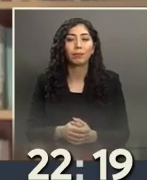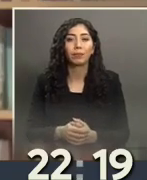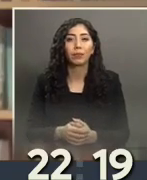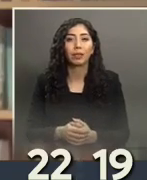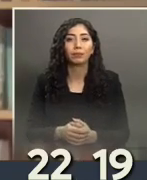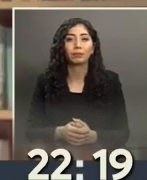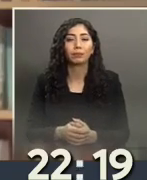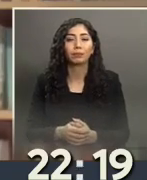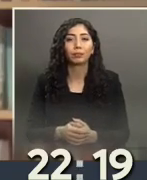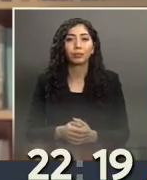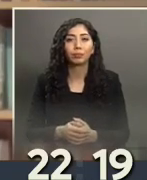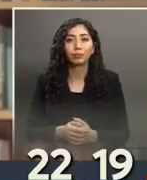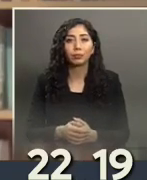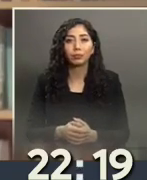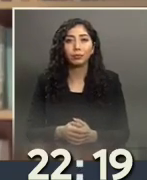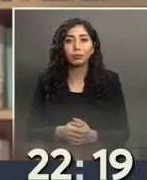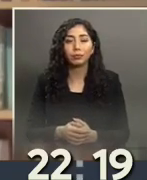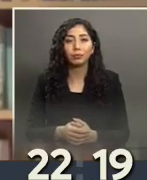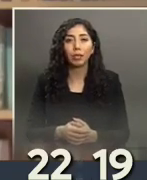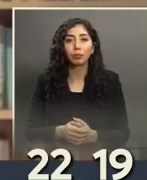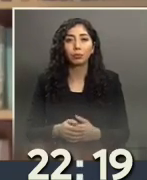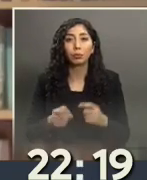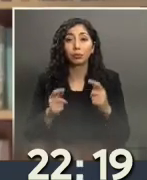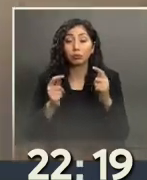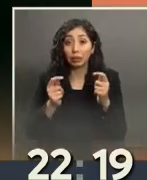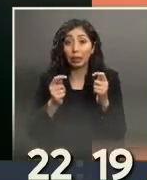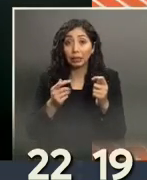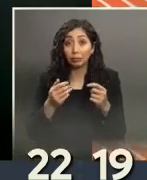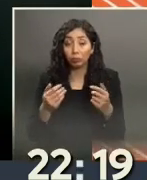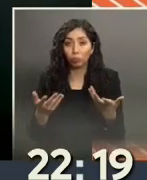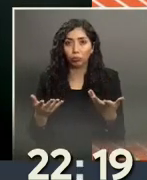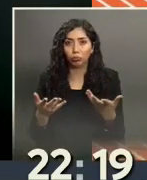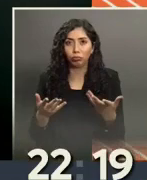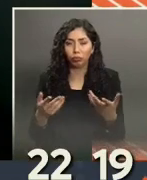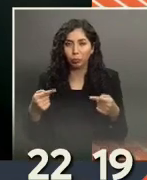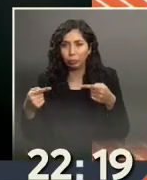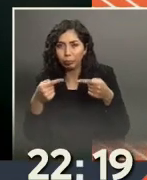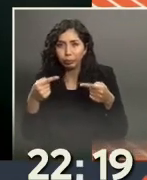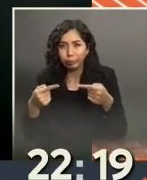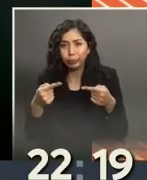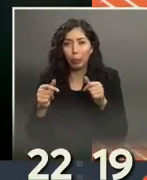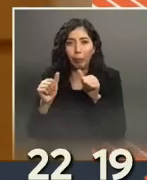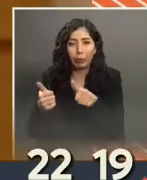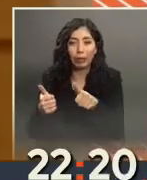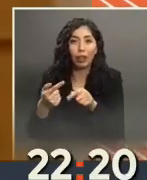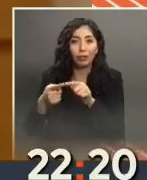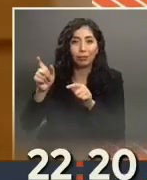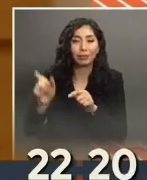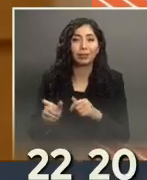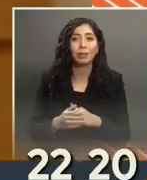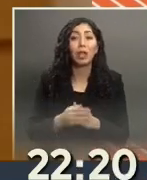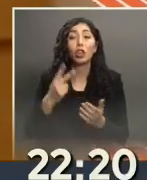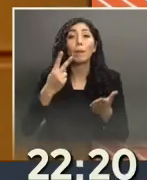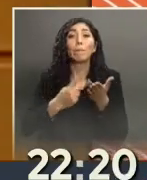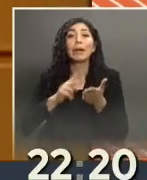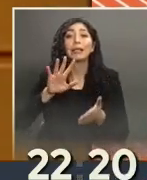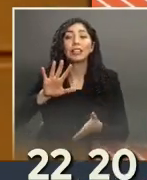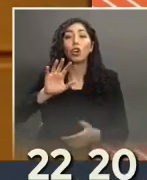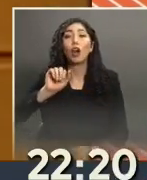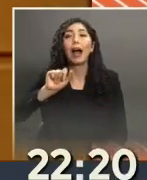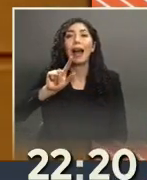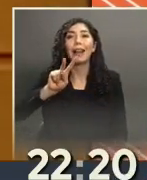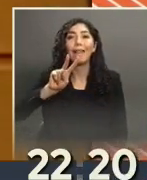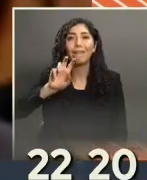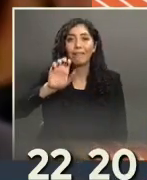que tirar a la lona a sus adversarios en 2005 alvear y bachelet se sometieron a lo propio